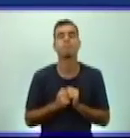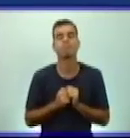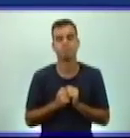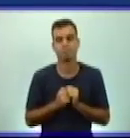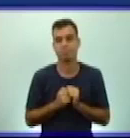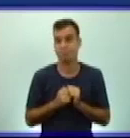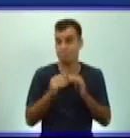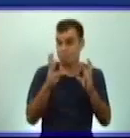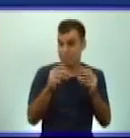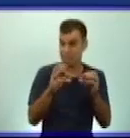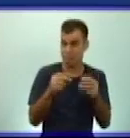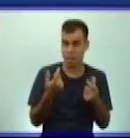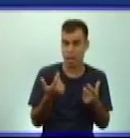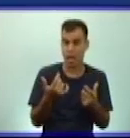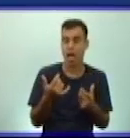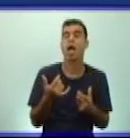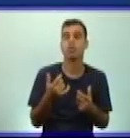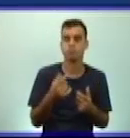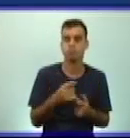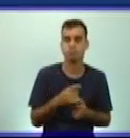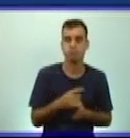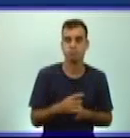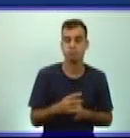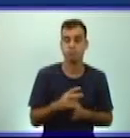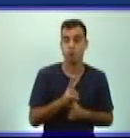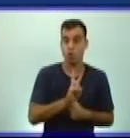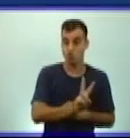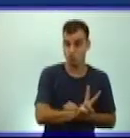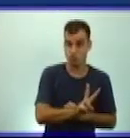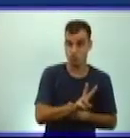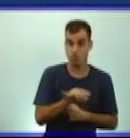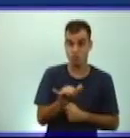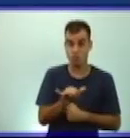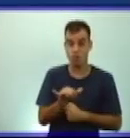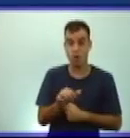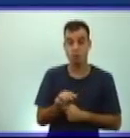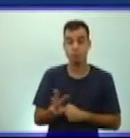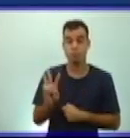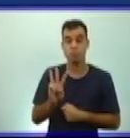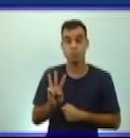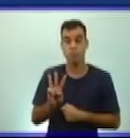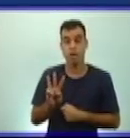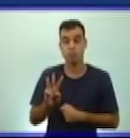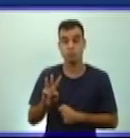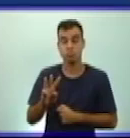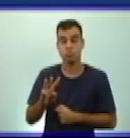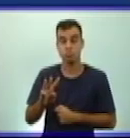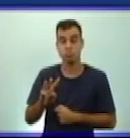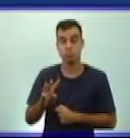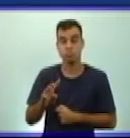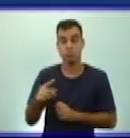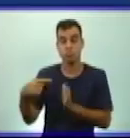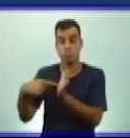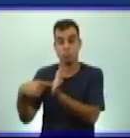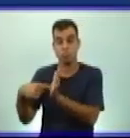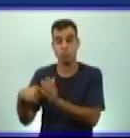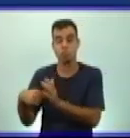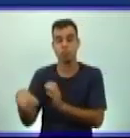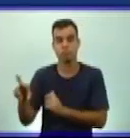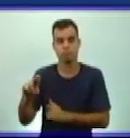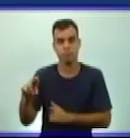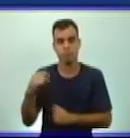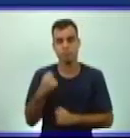como dijimos, es igual a W, o sea, la velocidad angular por el radio de la trayectoria circunferencial. Y en el